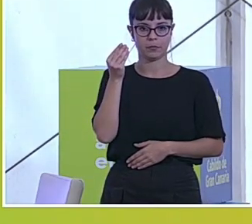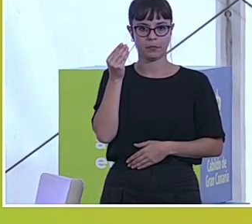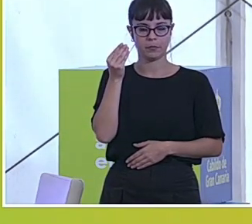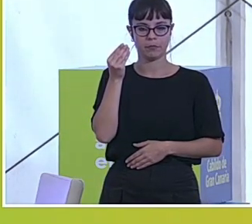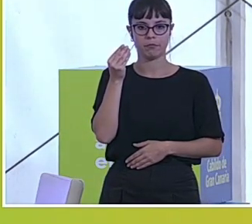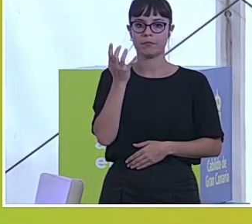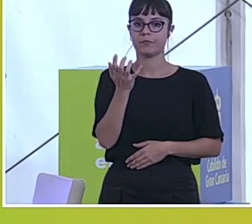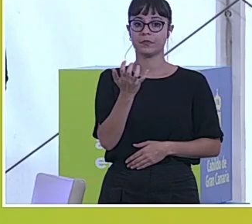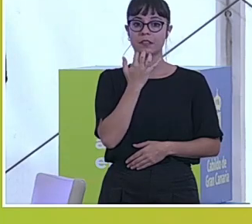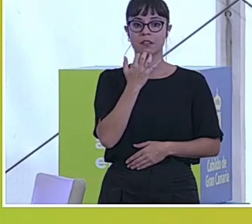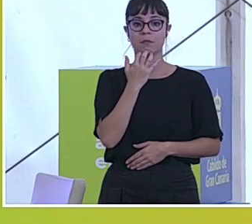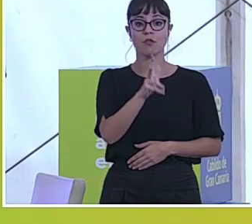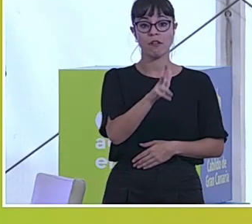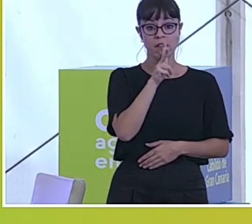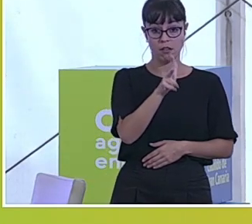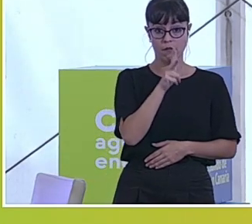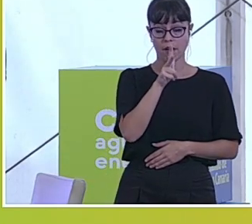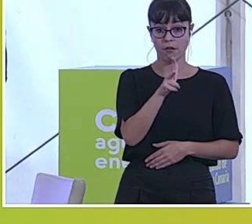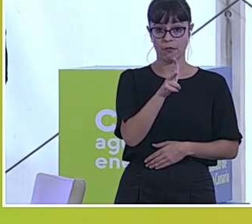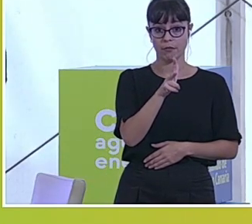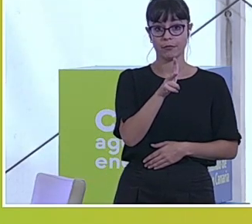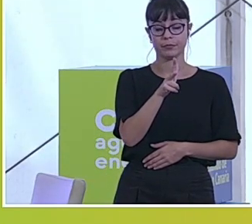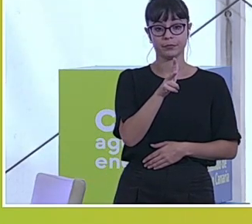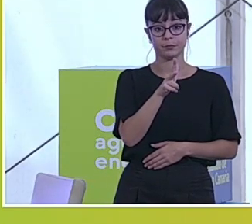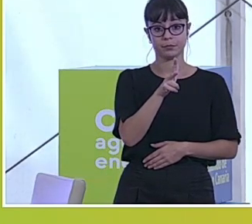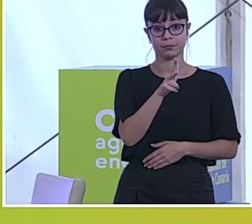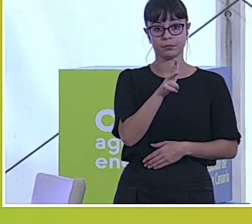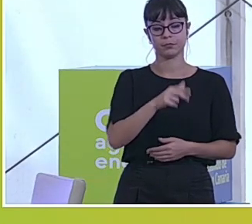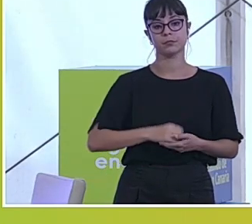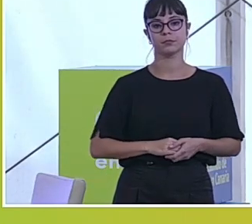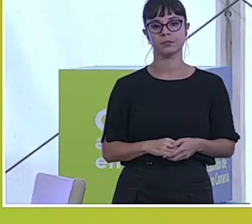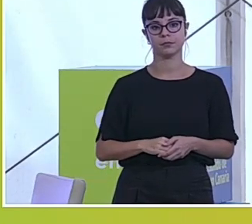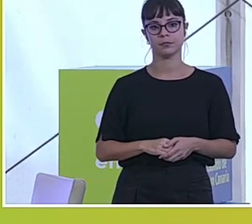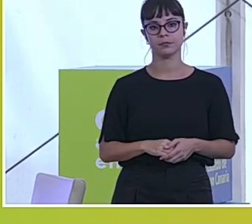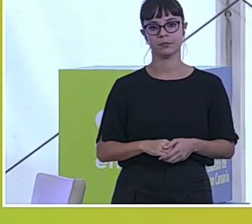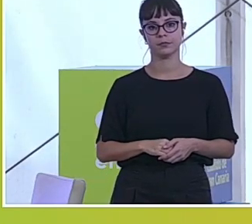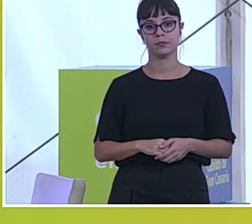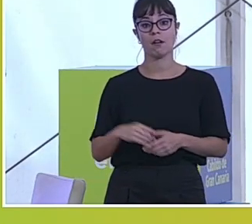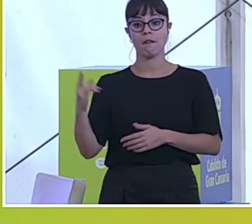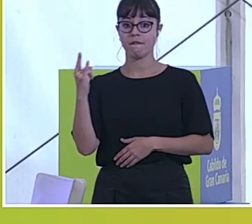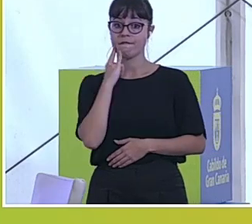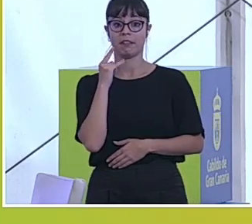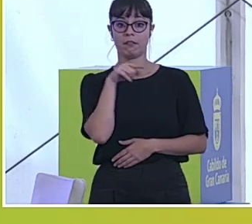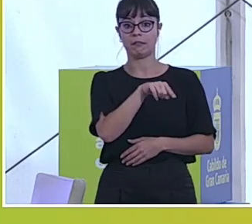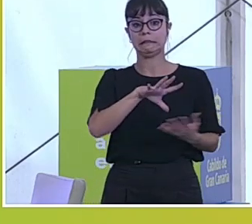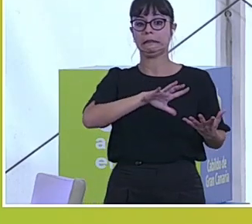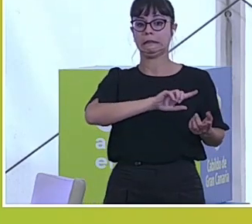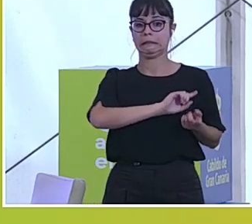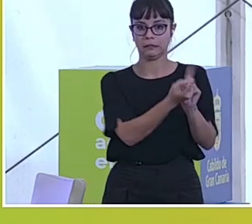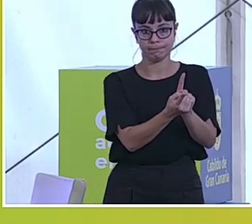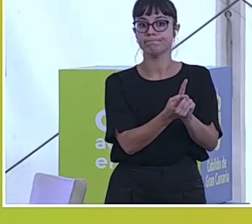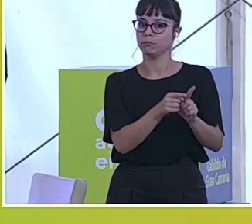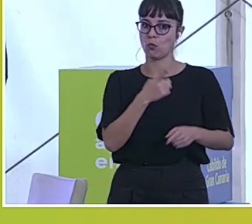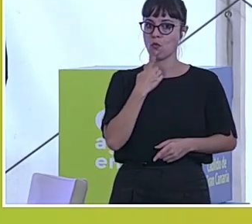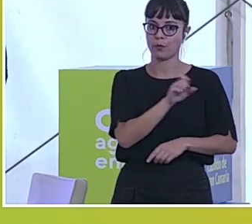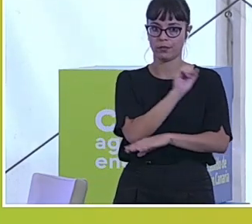de las tecnologías del hidrógeno, no tendrían un tiempo de reacción tan rápido como los que tienen las baterías, ¿vale? O sea,